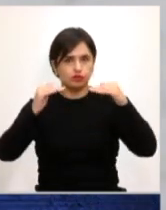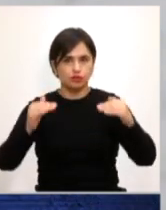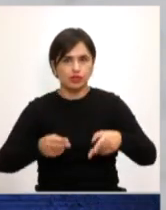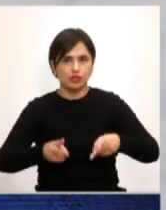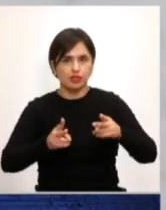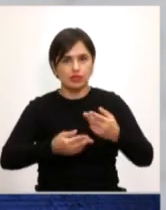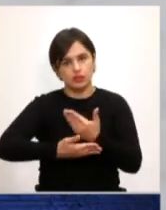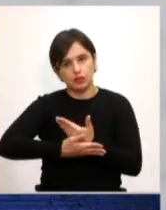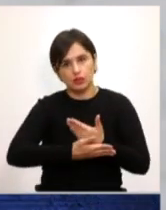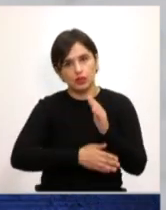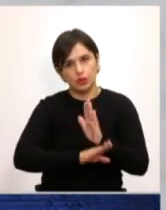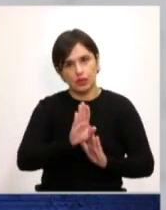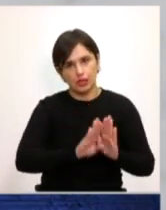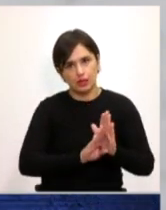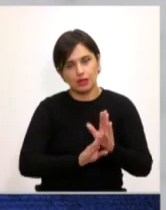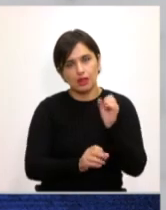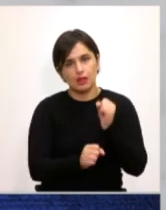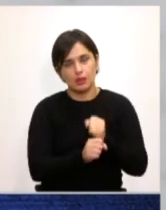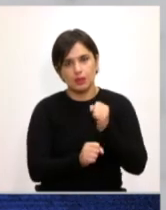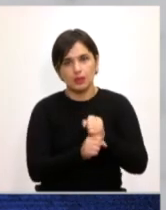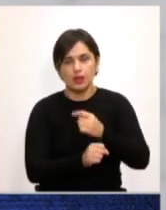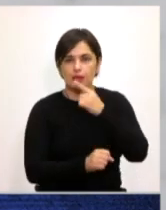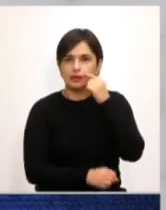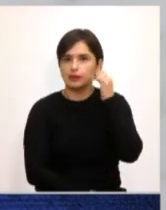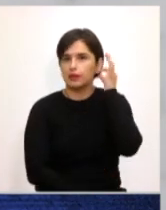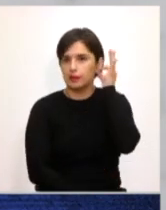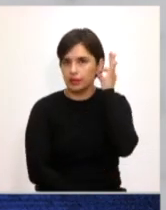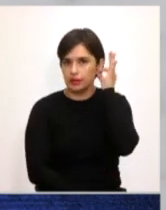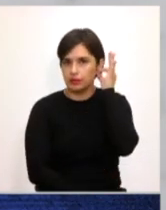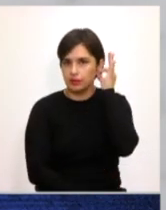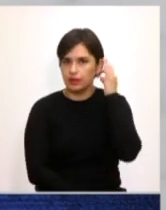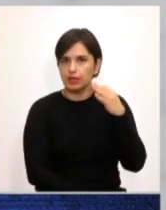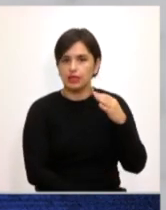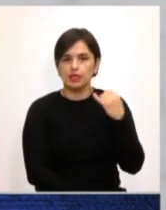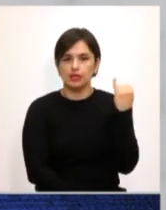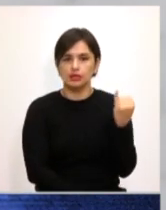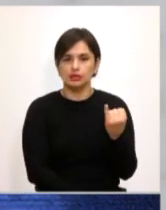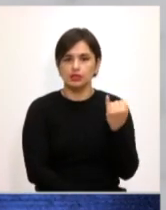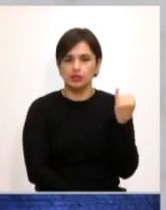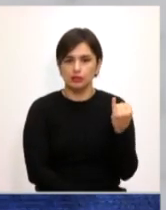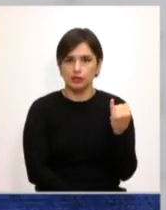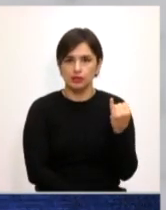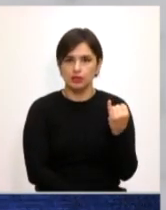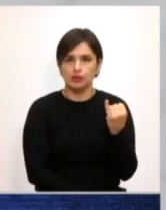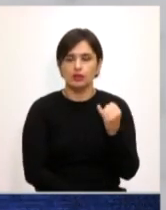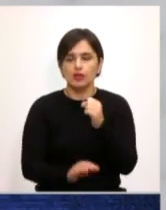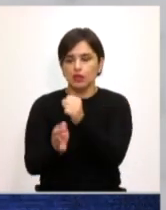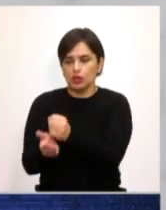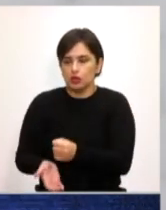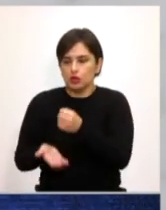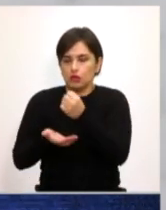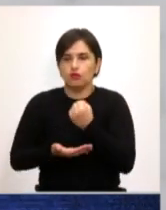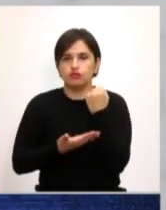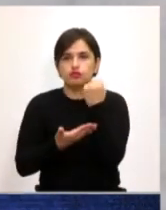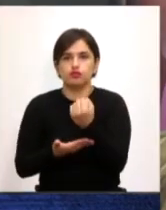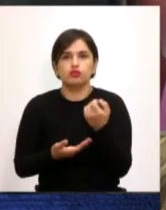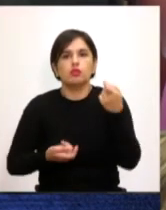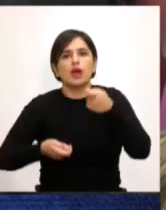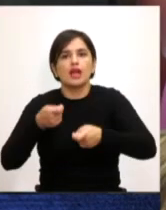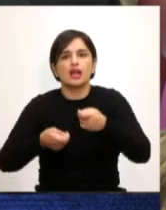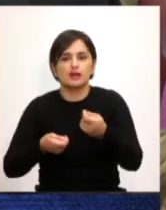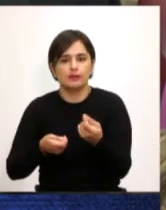sala cuna para las trabajadoras, los trabajadores y los independientes y crea un fondo solidario para su